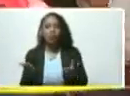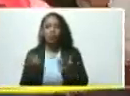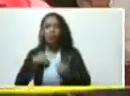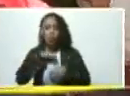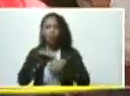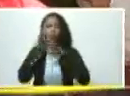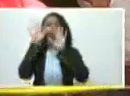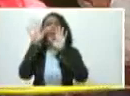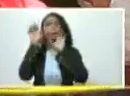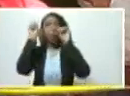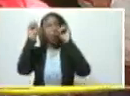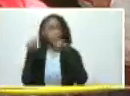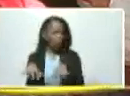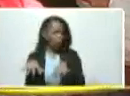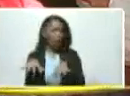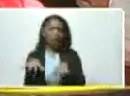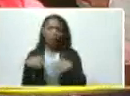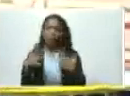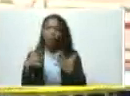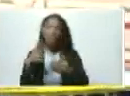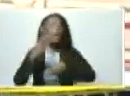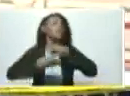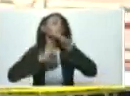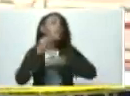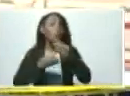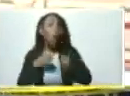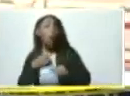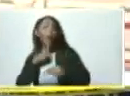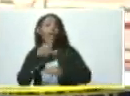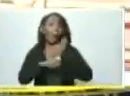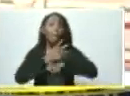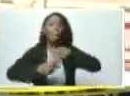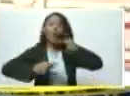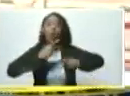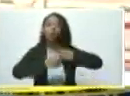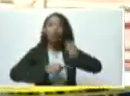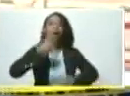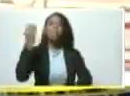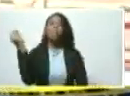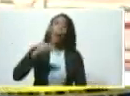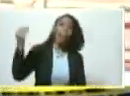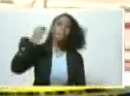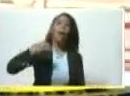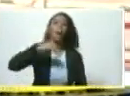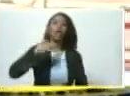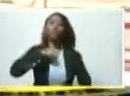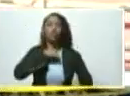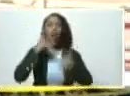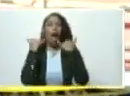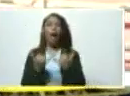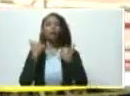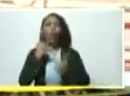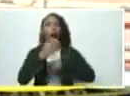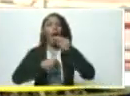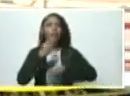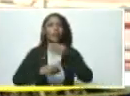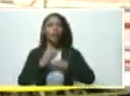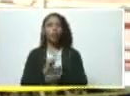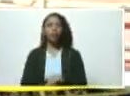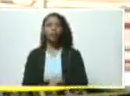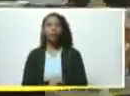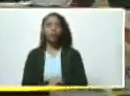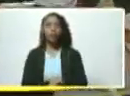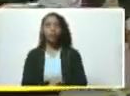rendimos? Lo que hicimos es ir a producir cada vez más, como lo estamos haciendo, Castro Sotelo.